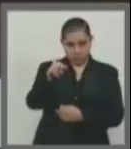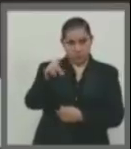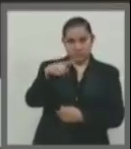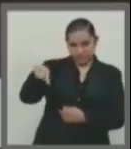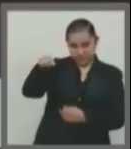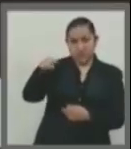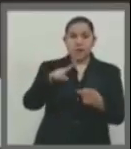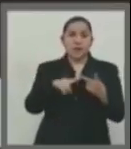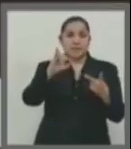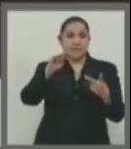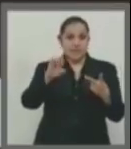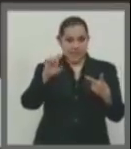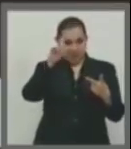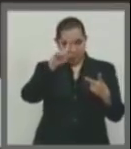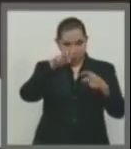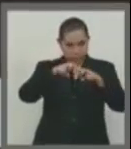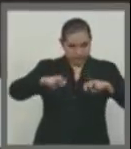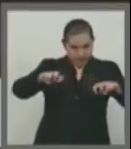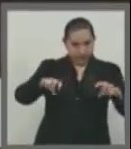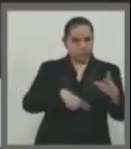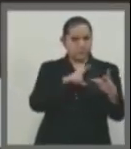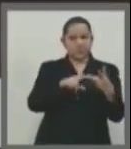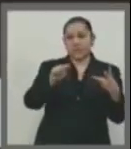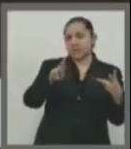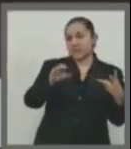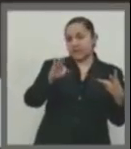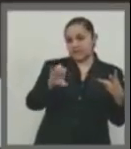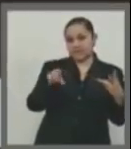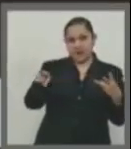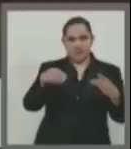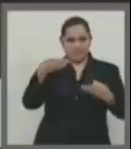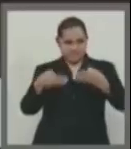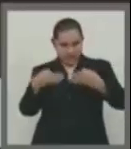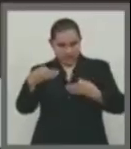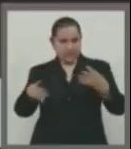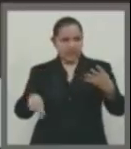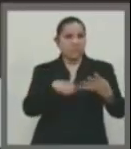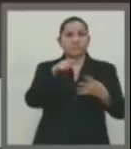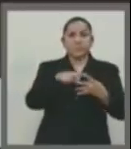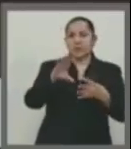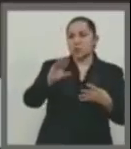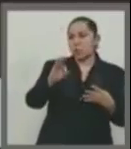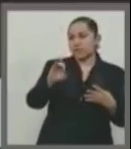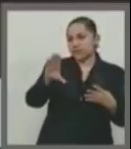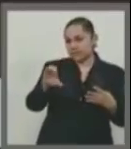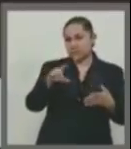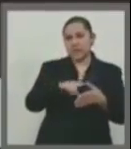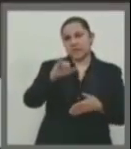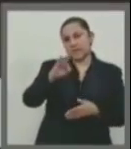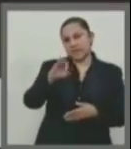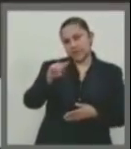consejeros del INE, magistrados del TRIFE, presidentes de organismos como la COFESE, IFETEL, el